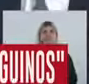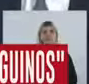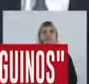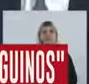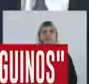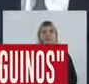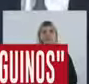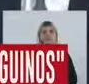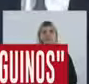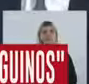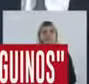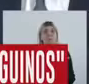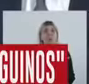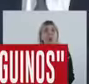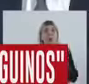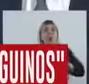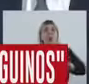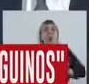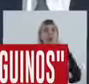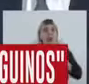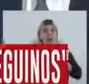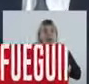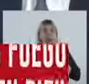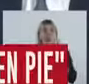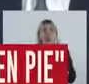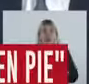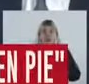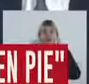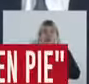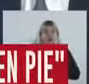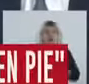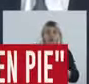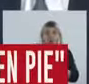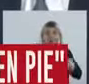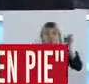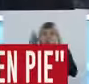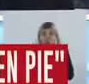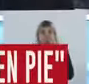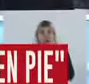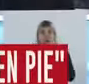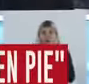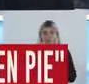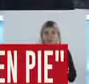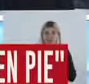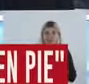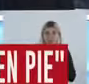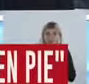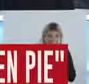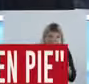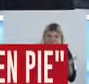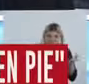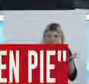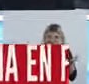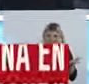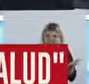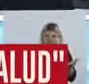Un país normal es un país donde todos tienen la posibilidad de encontrar un trabajo. Y eso no está